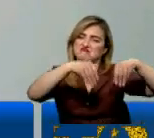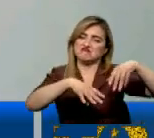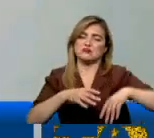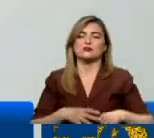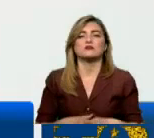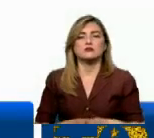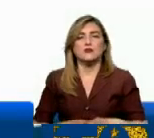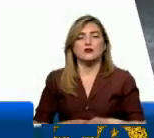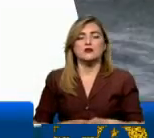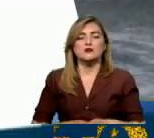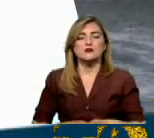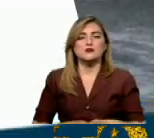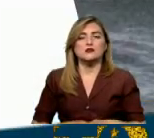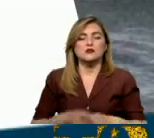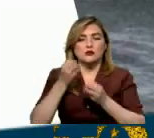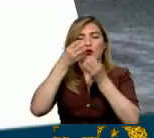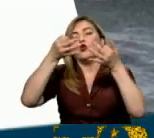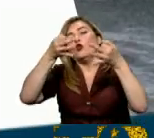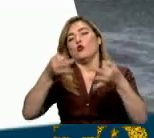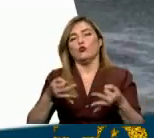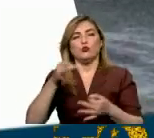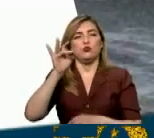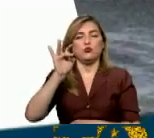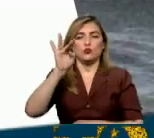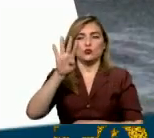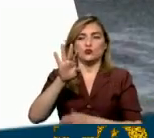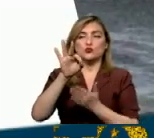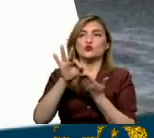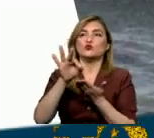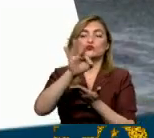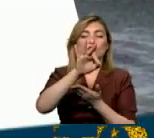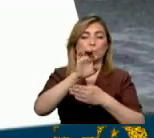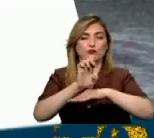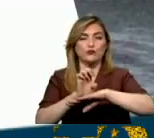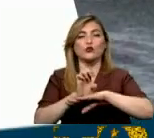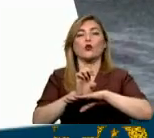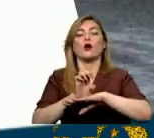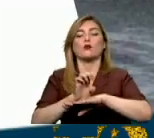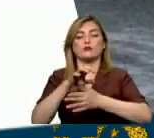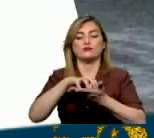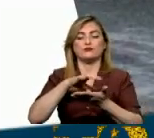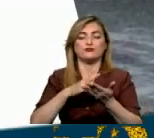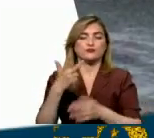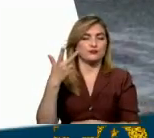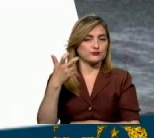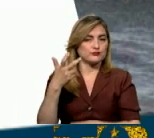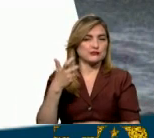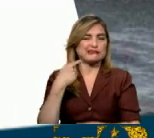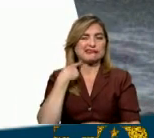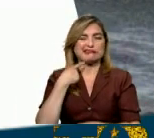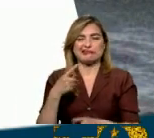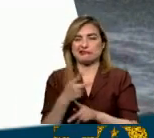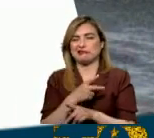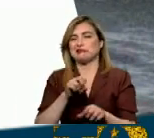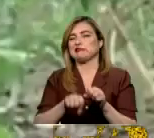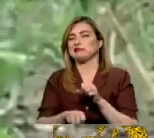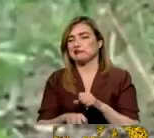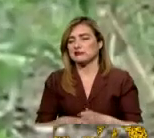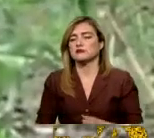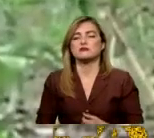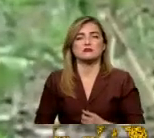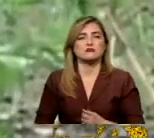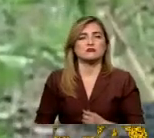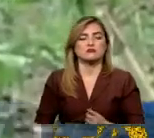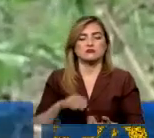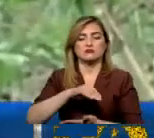mensaje. Según información oficial, 84 cantones del país de 13 provincias serían los más afectados con su llegada.